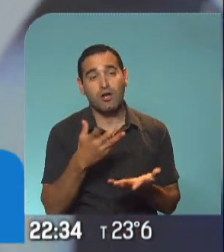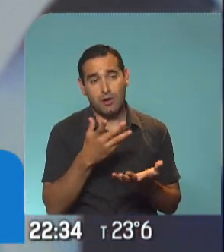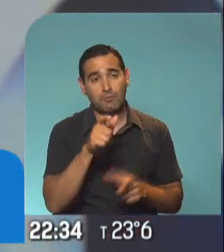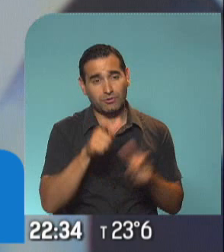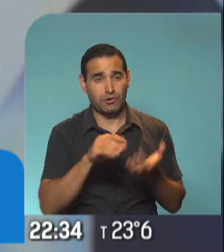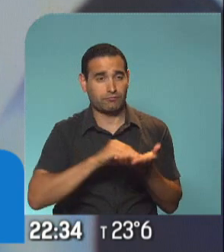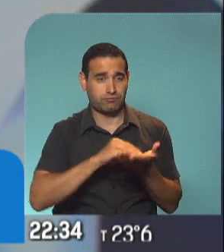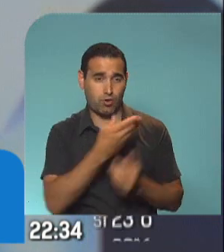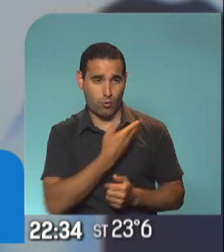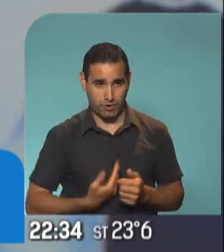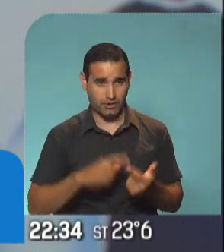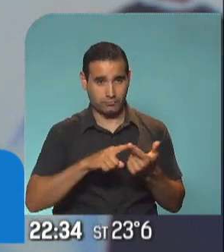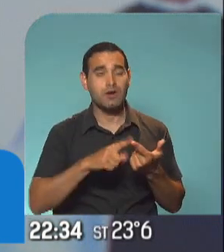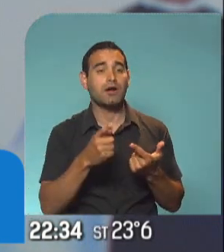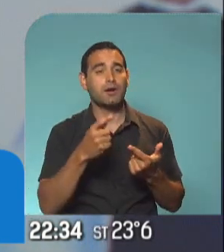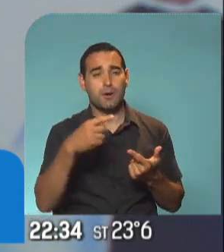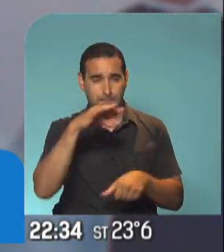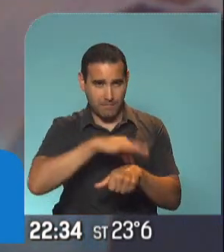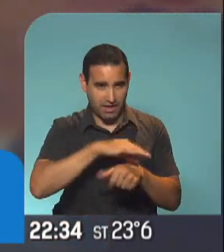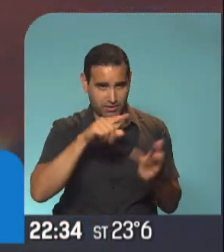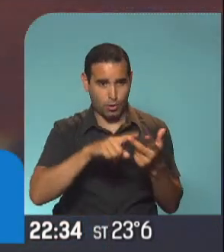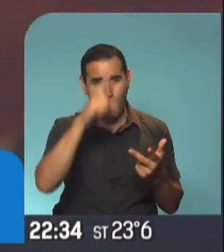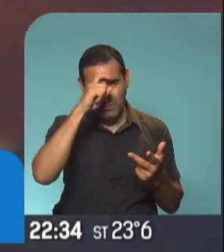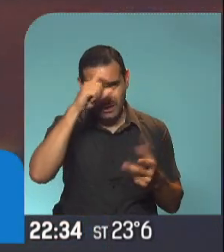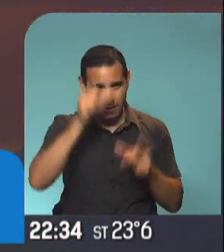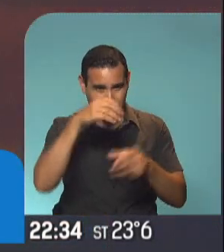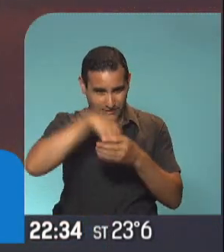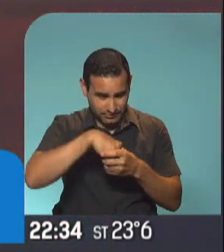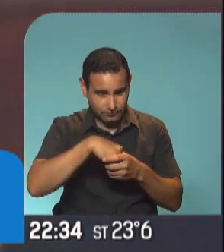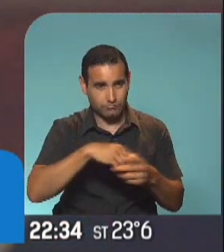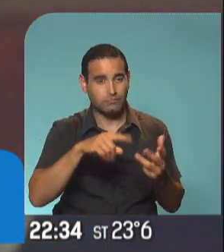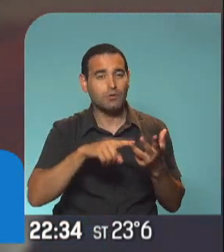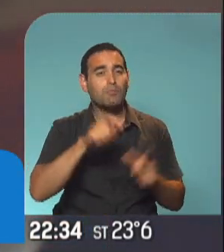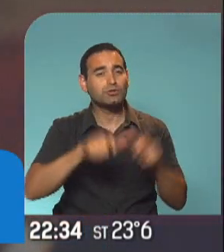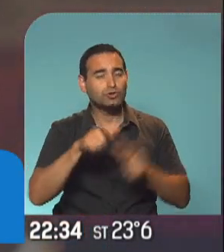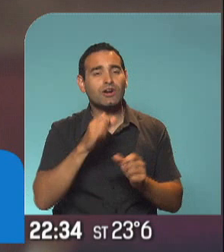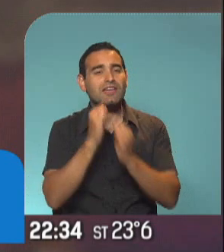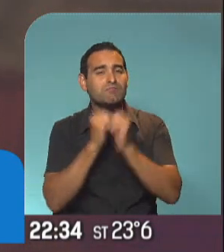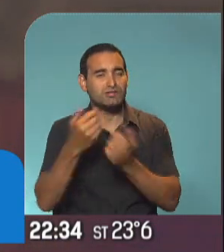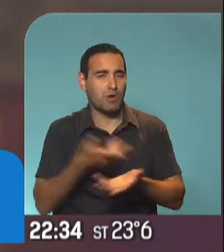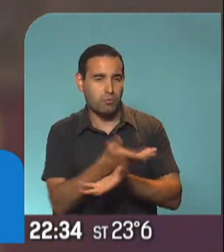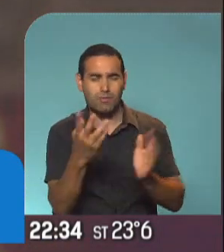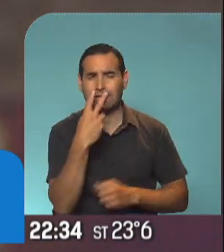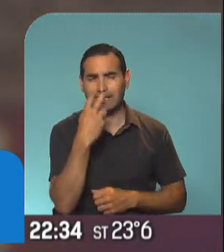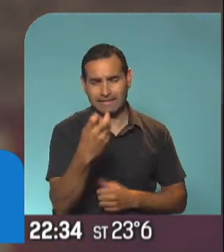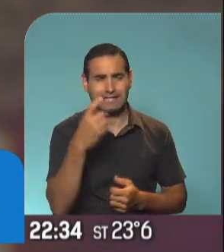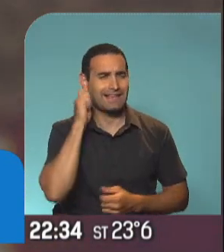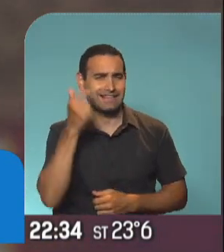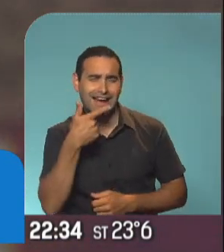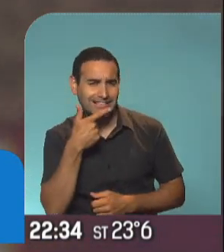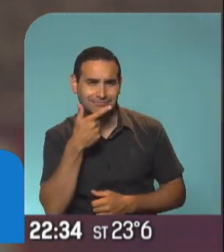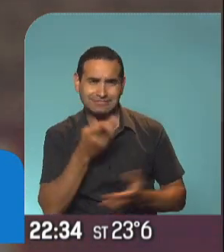burocracia estatal, incluye a los médicos, al personal de los hospitales, a personal de las empresas públicas de electricidad, de gas, de servicios,